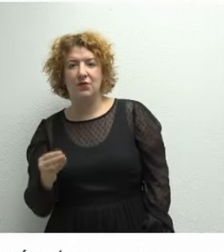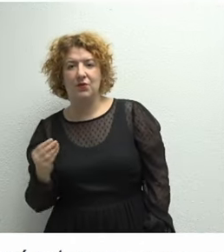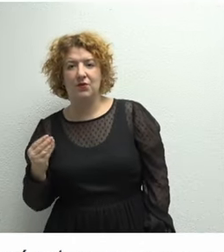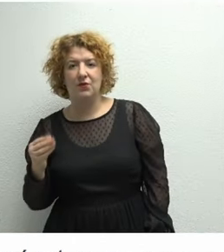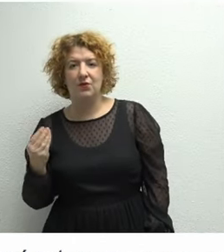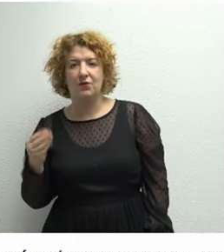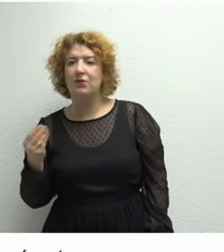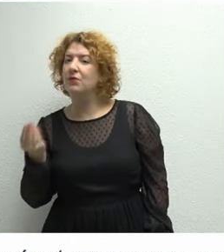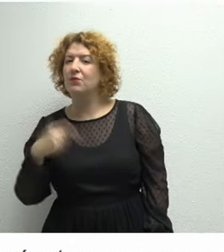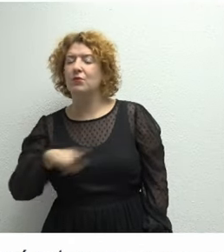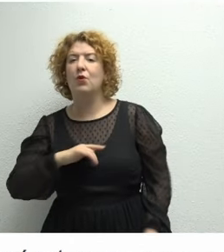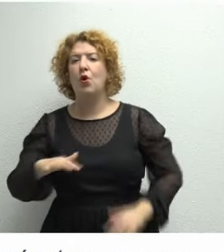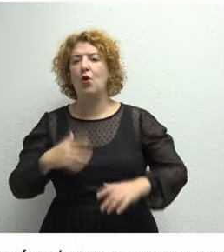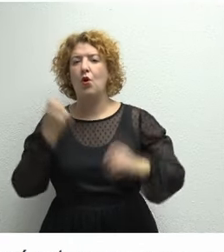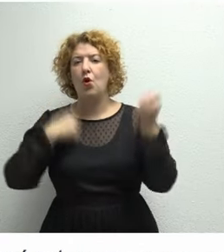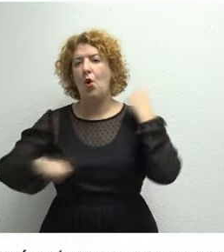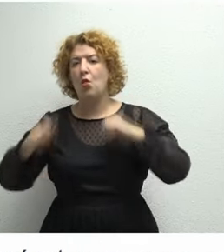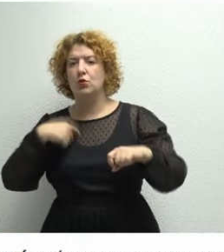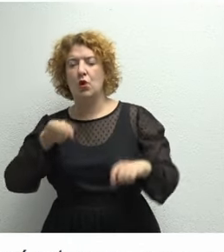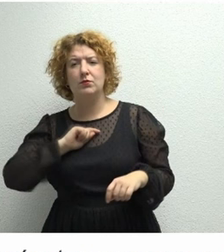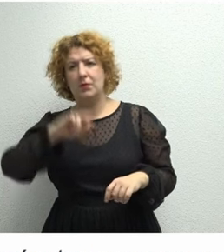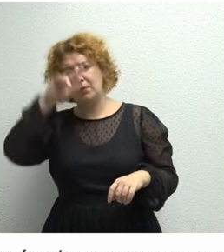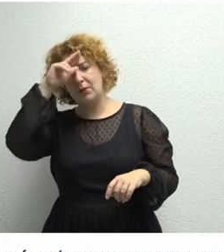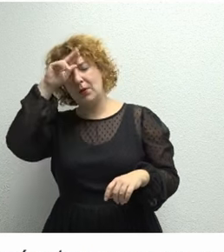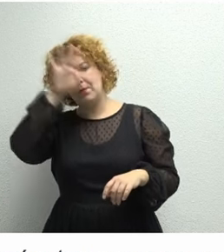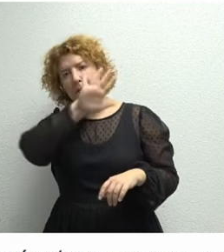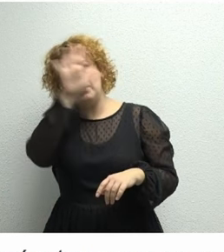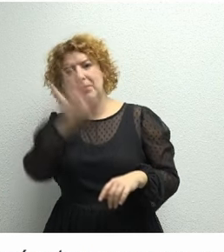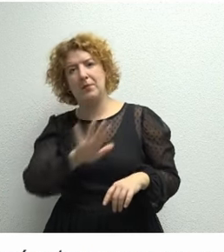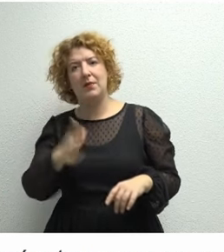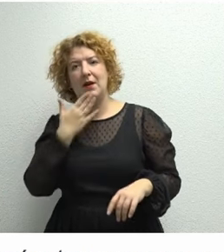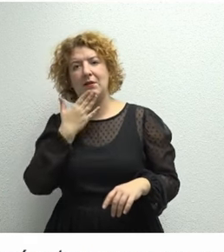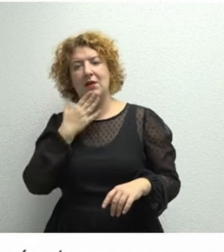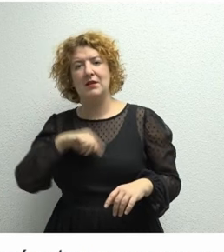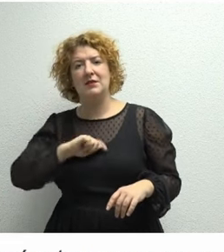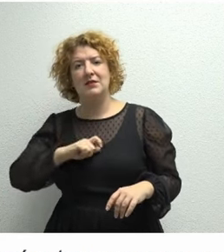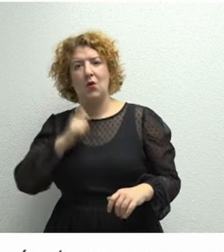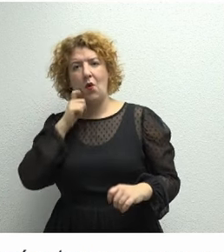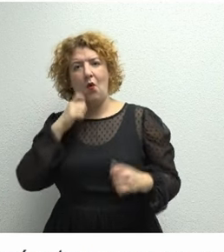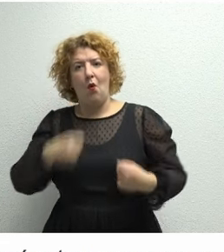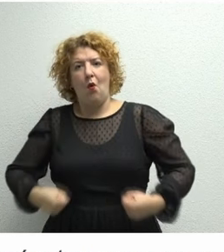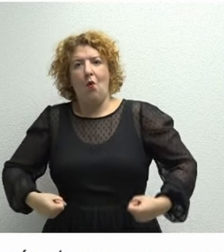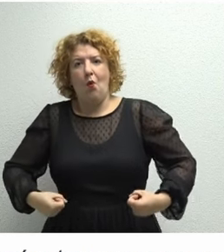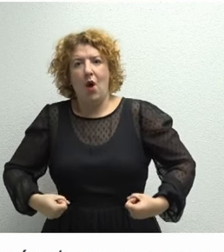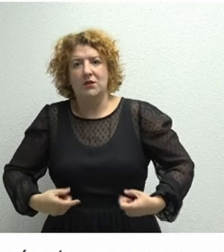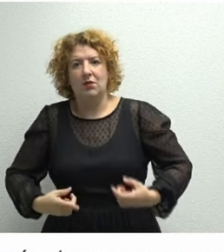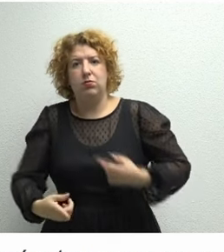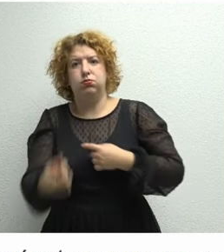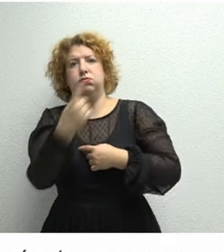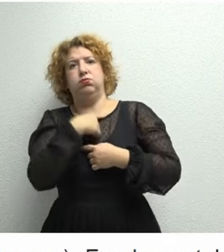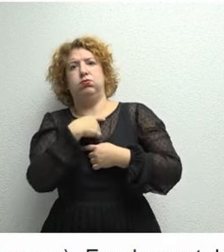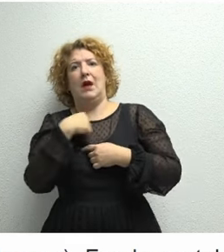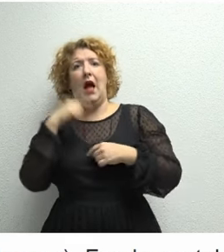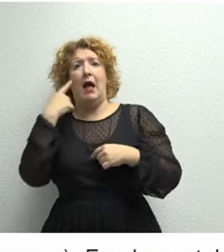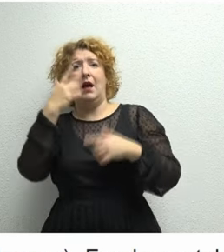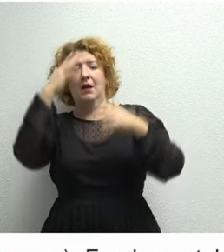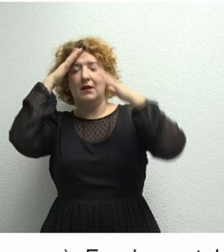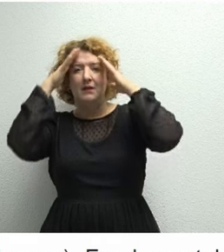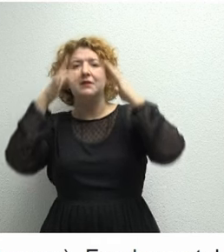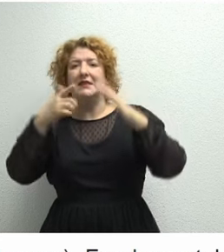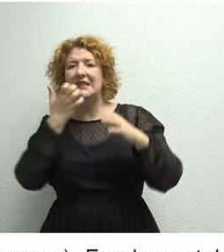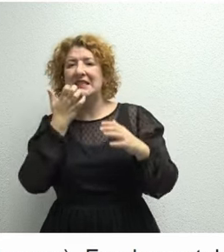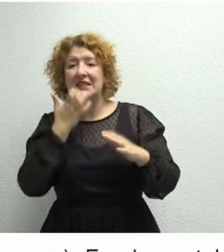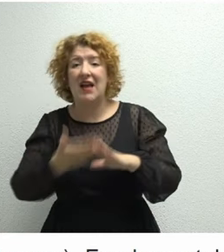las conductas que nos preocupan nos preocupan más cuando parece que las personas se han hecho físicamente más fuertes que nosotros y nosotras no y es ahí cuando nos damos cuenta que si